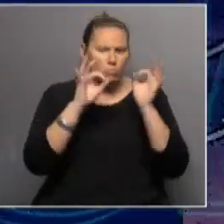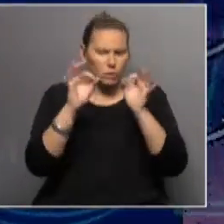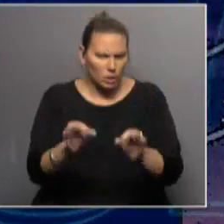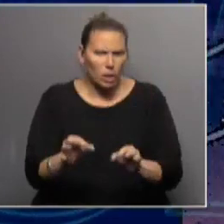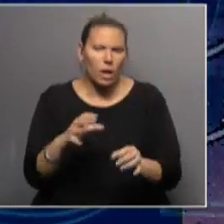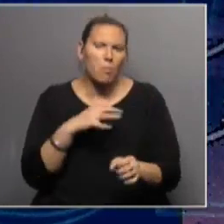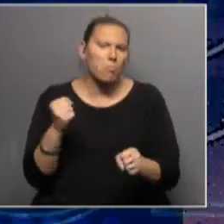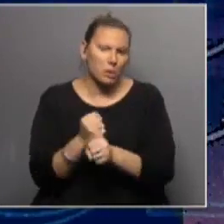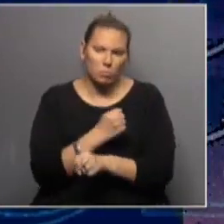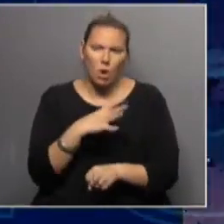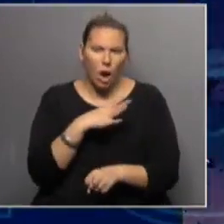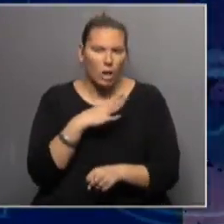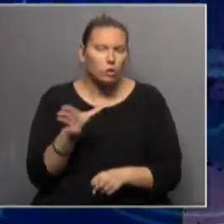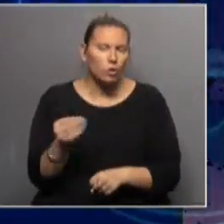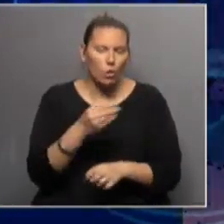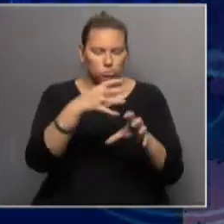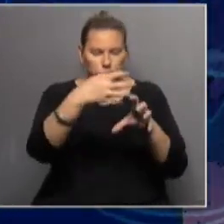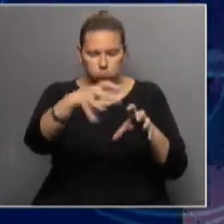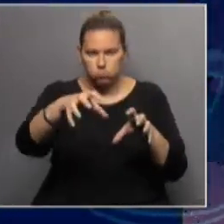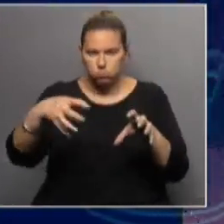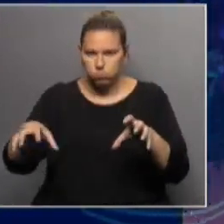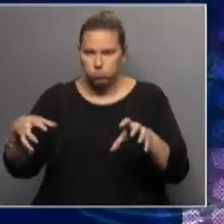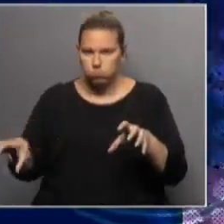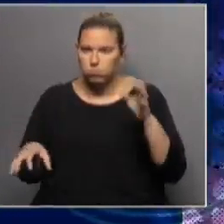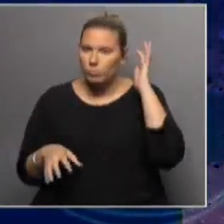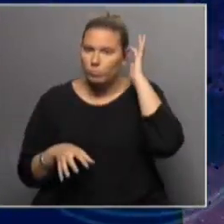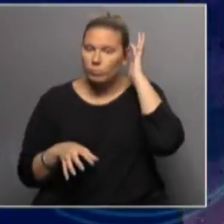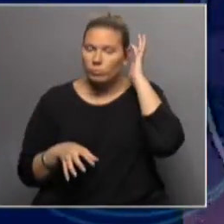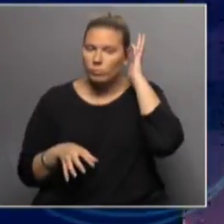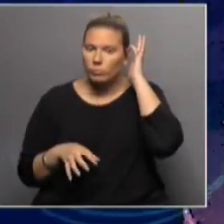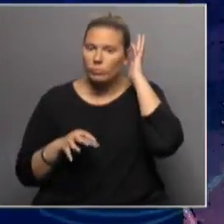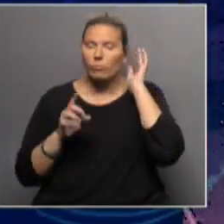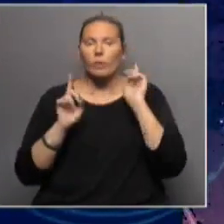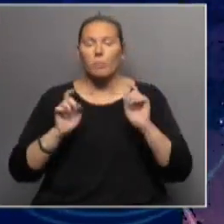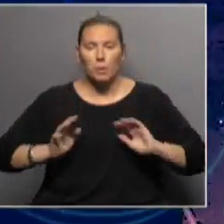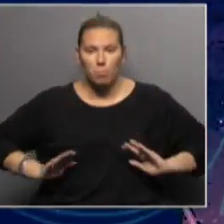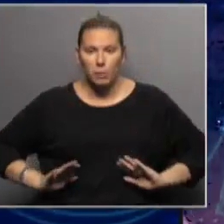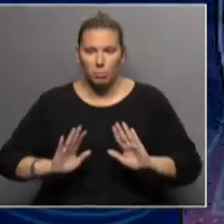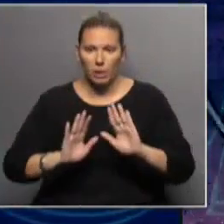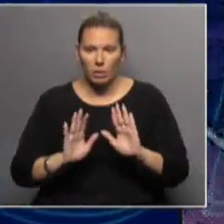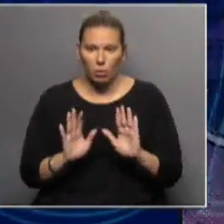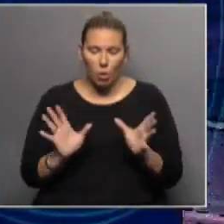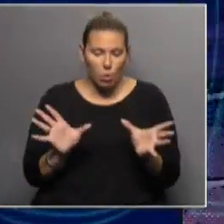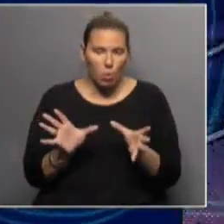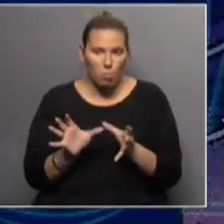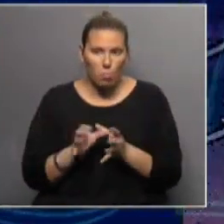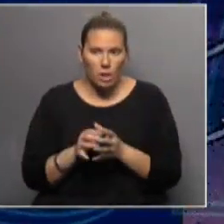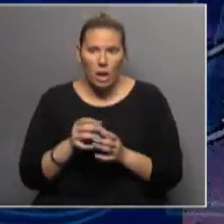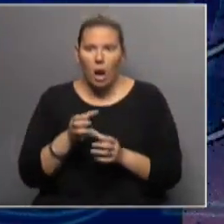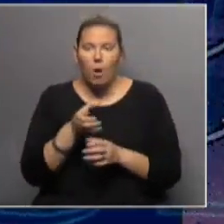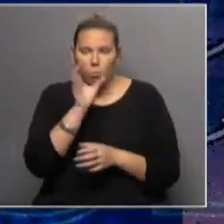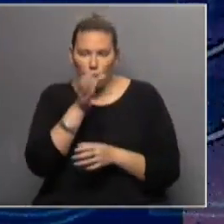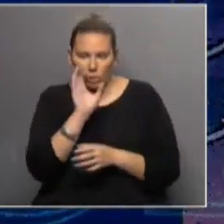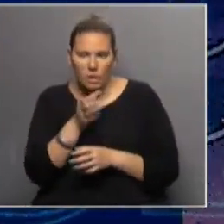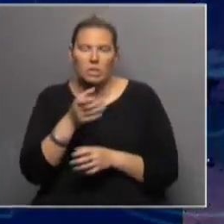todos tienen su premio, ¿no? Todas las categorías. Bien. ¿Tienen también preparado un operativo para recoger las botellitas,